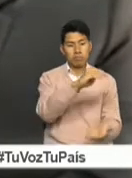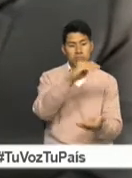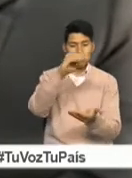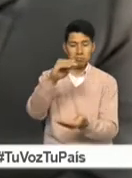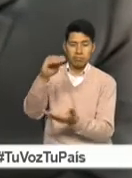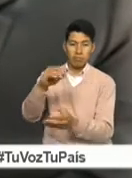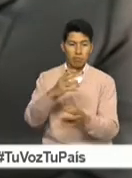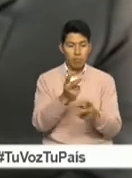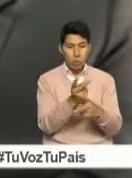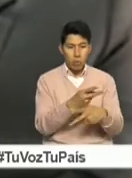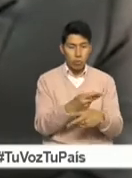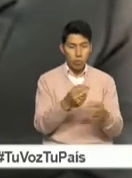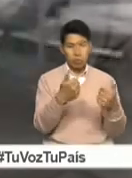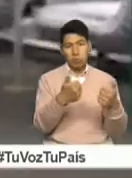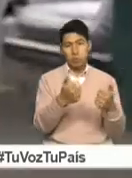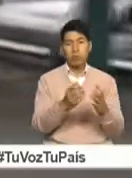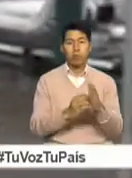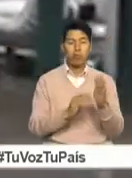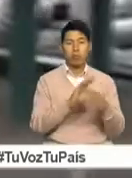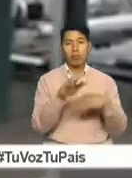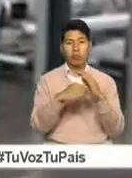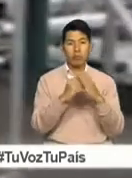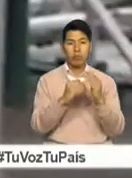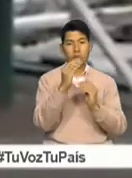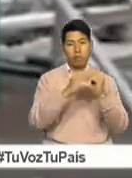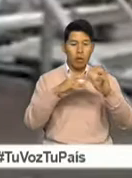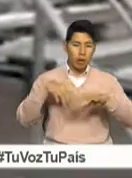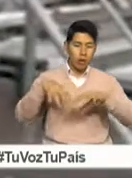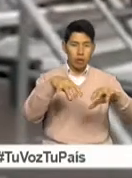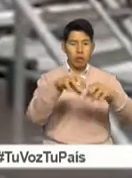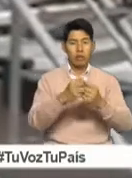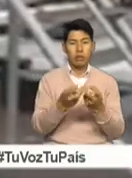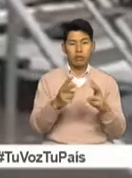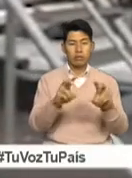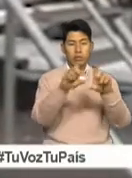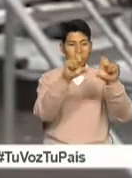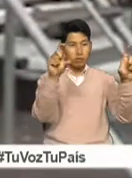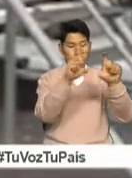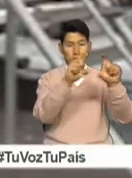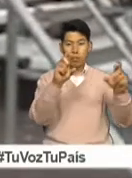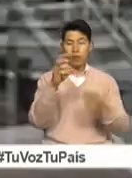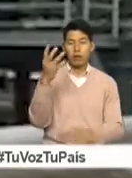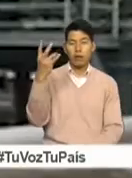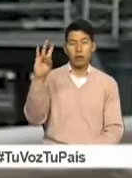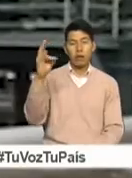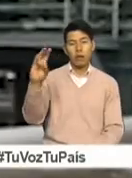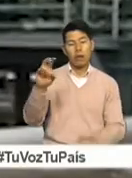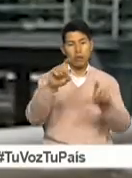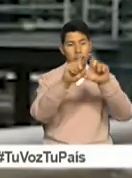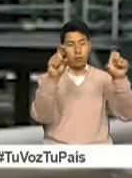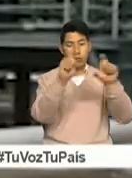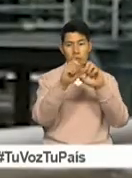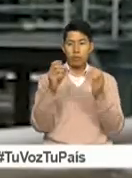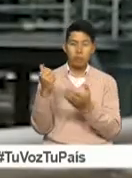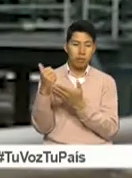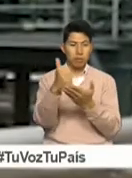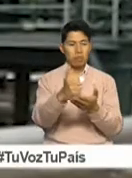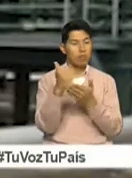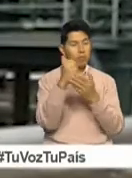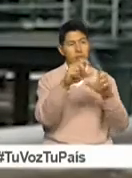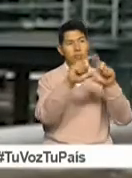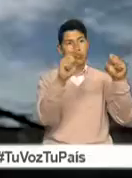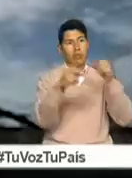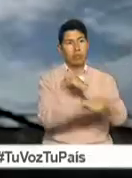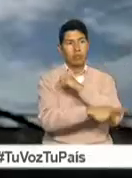obviamente todas las actividades constructivas son alrededor de 17 empresas nacionales que colaboran con petroamazonas en lo que respecta a